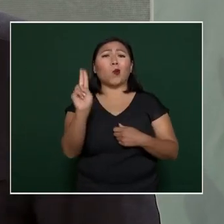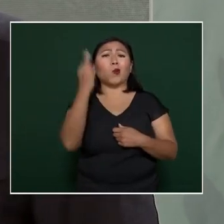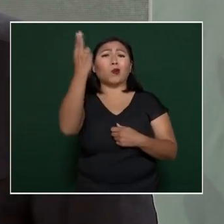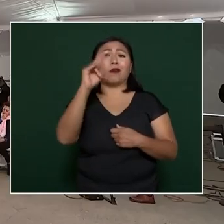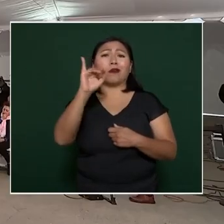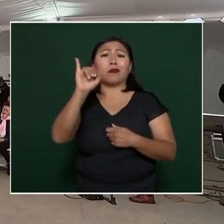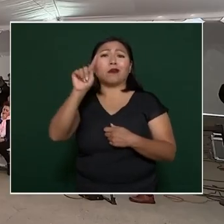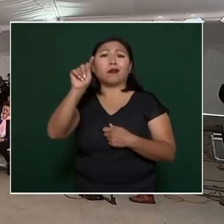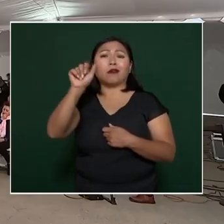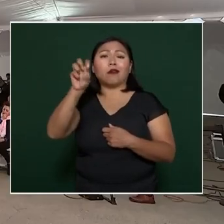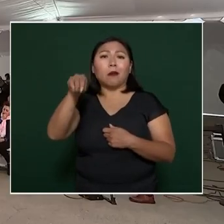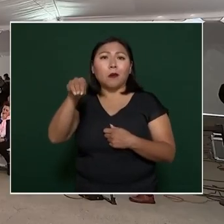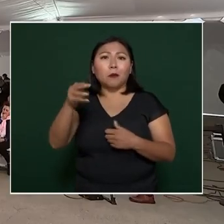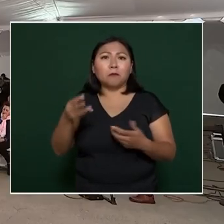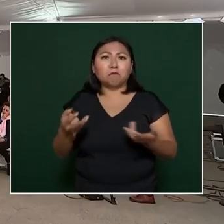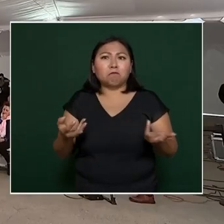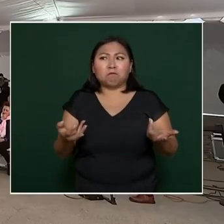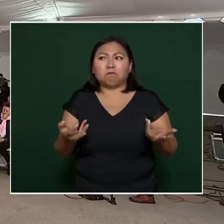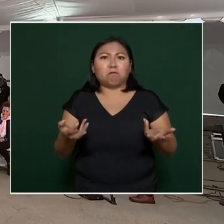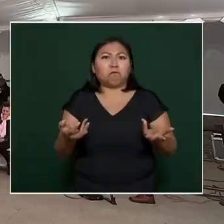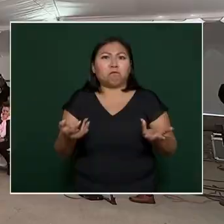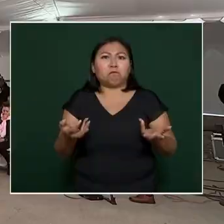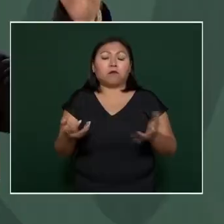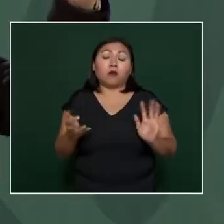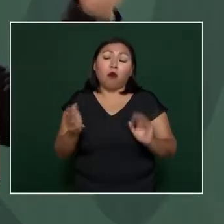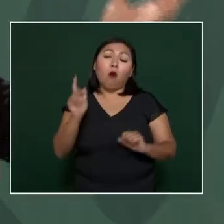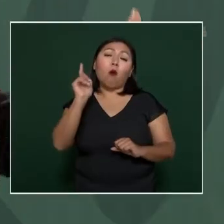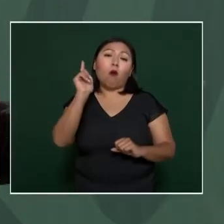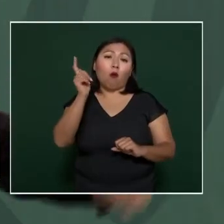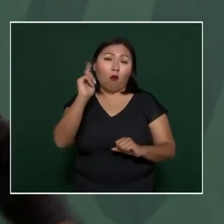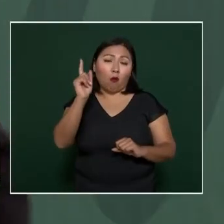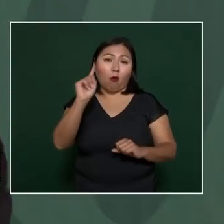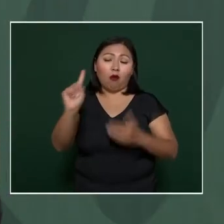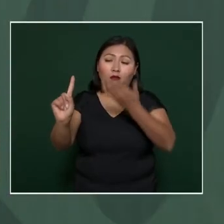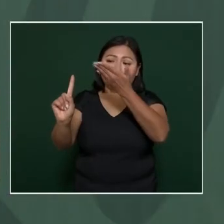este Ojalá y cambie eso